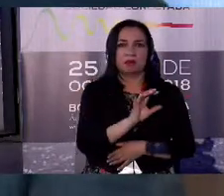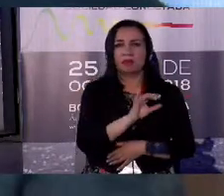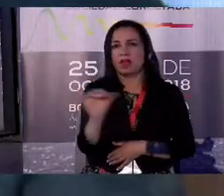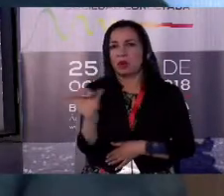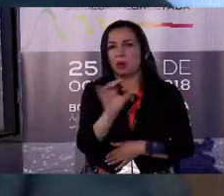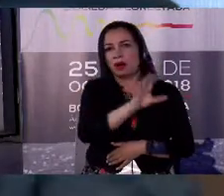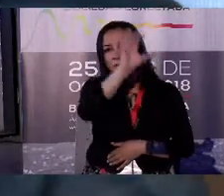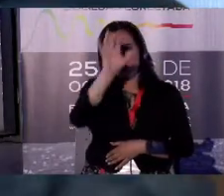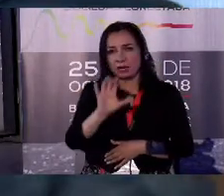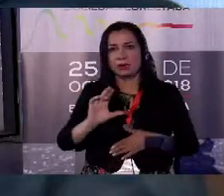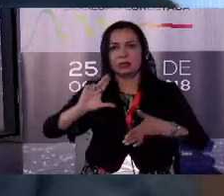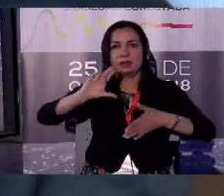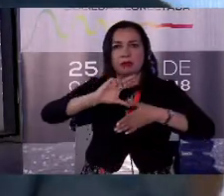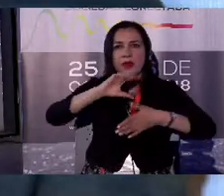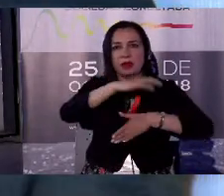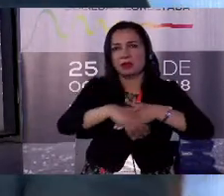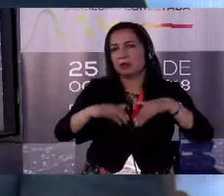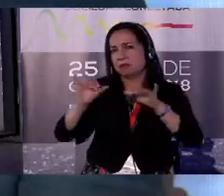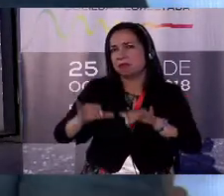Latina,